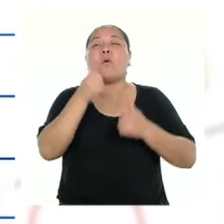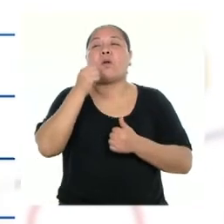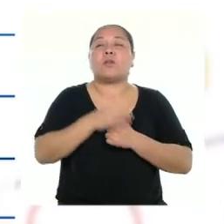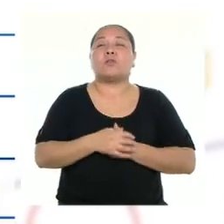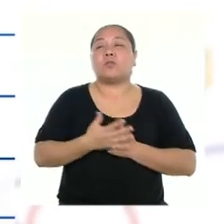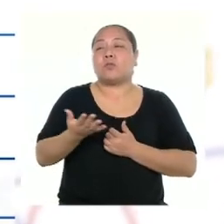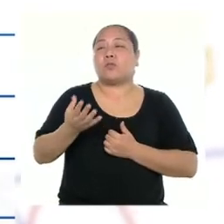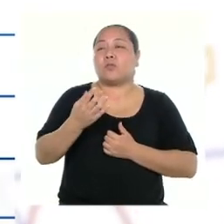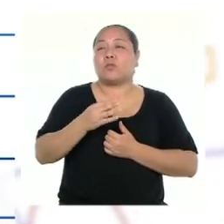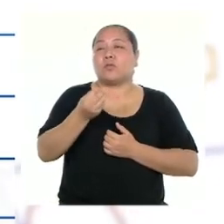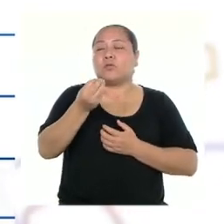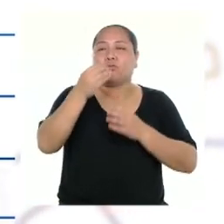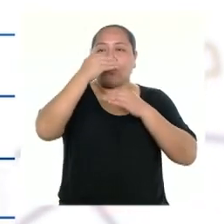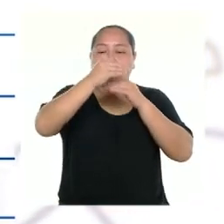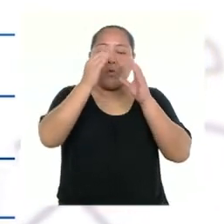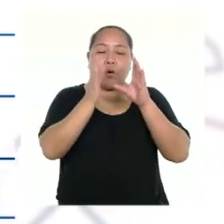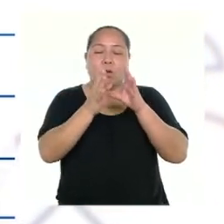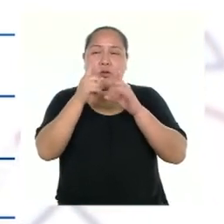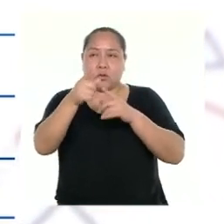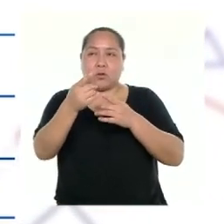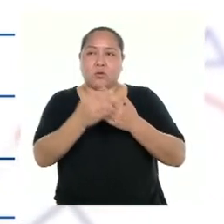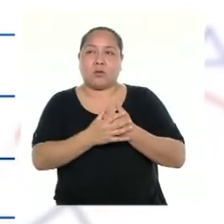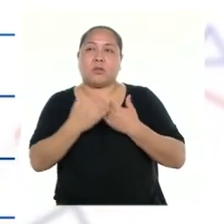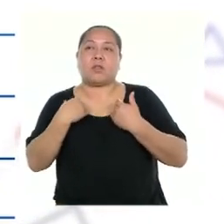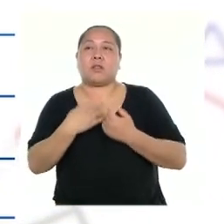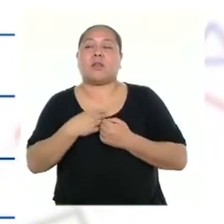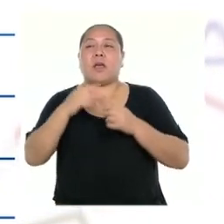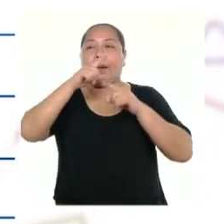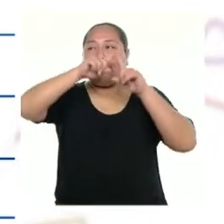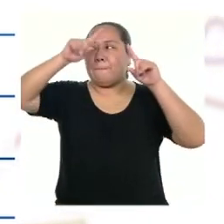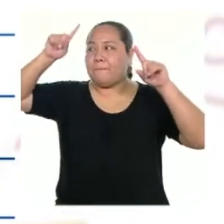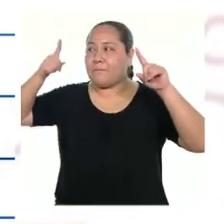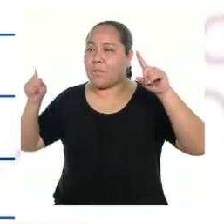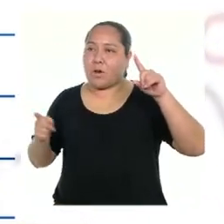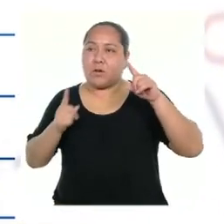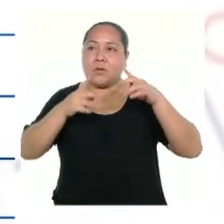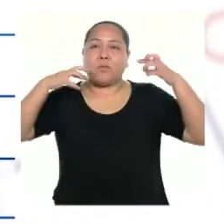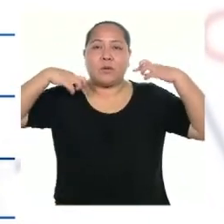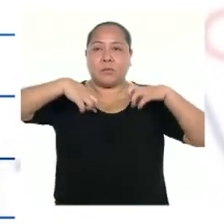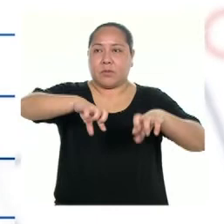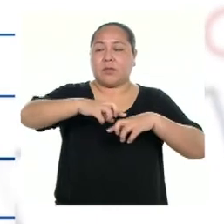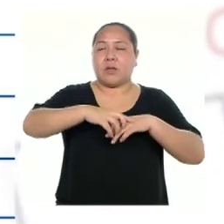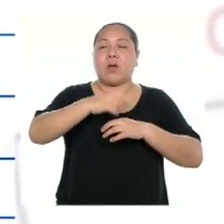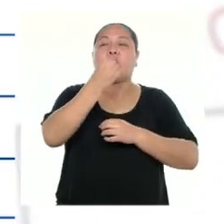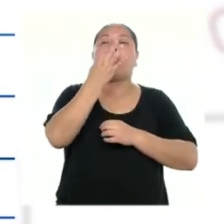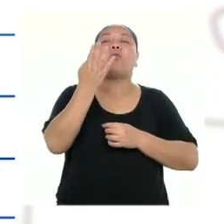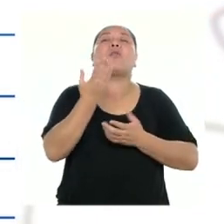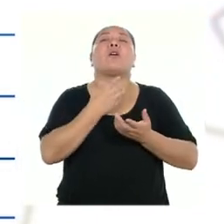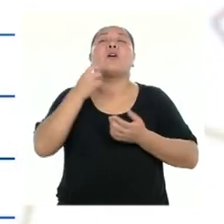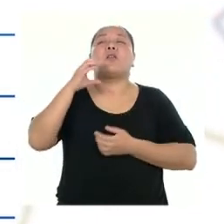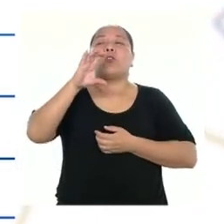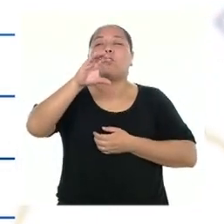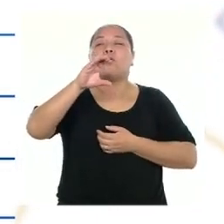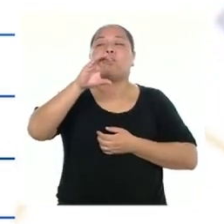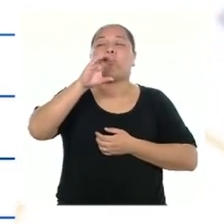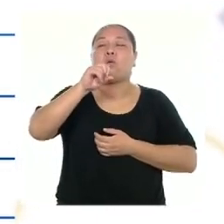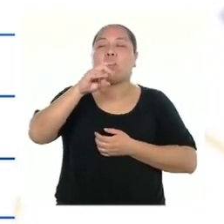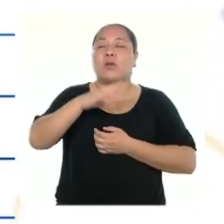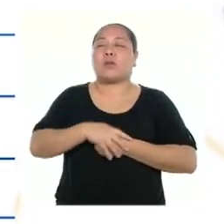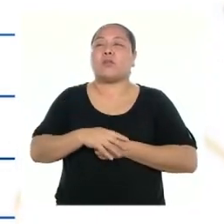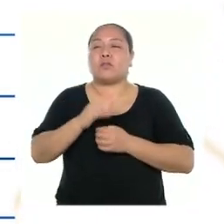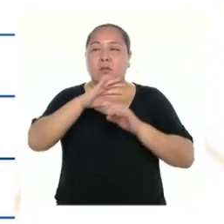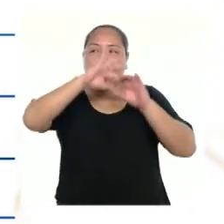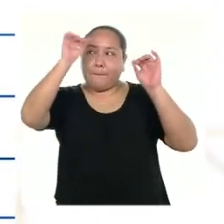cuentan. Tener el borde marcado nos permitirá contar los cuadraditos que estamos considerando al borde y los